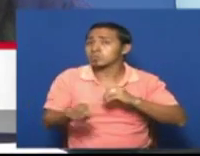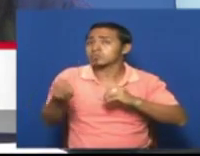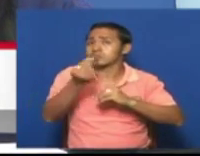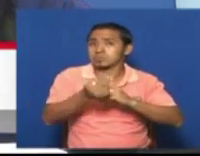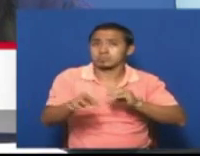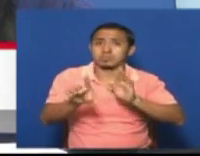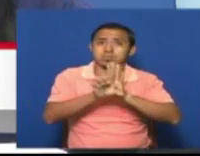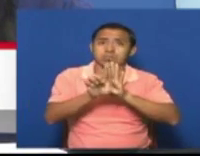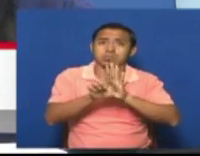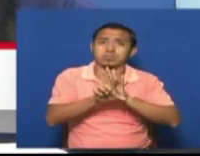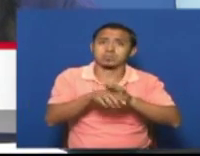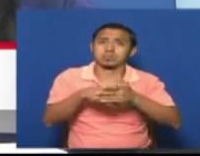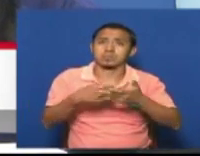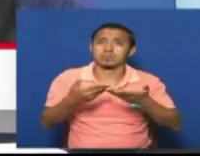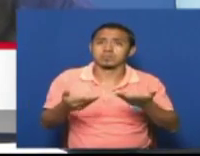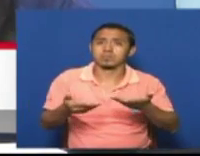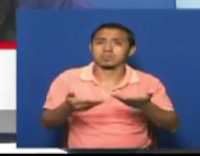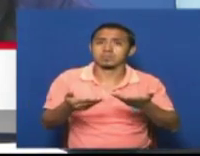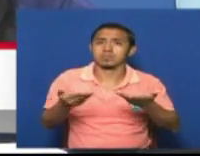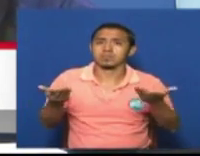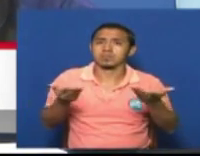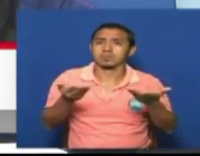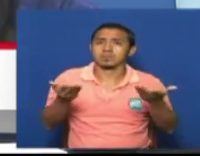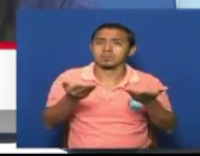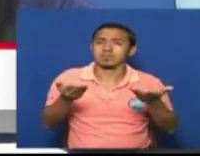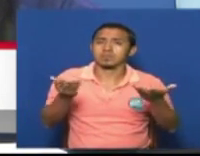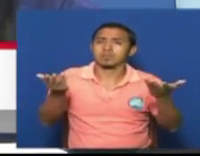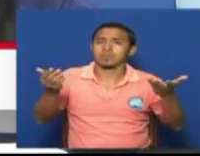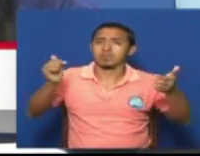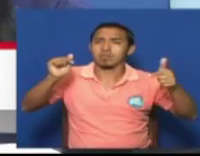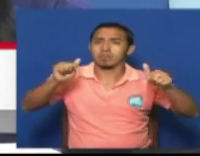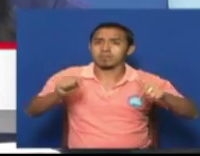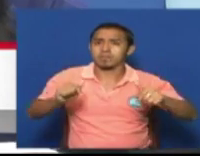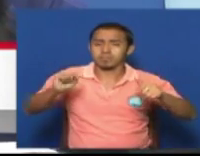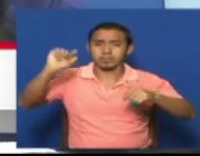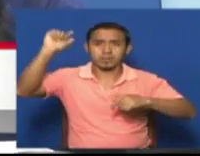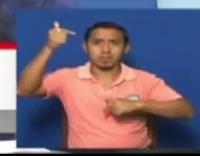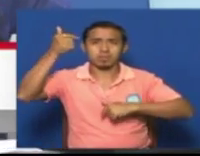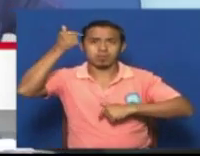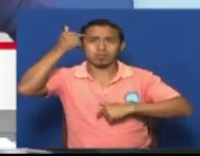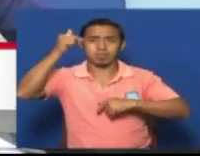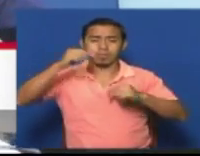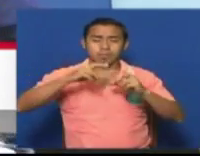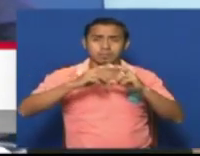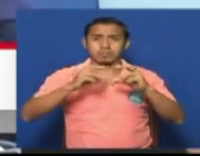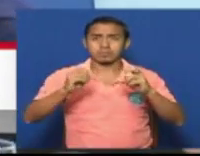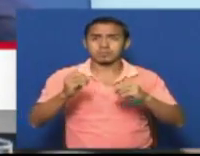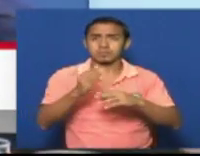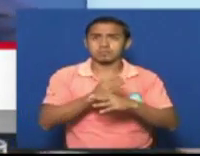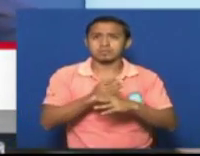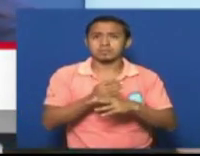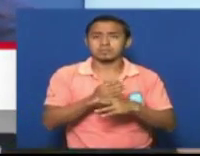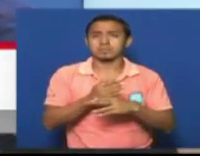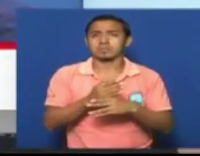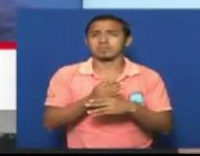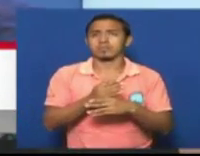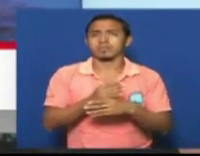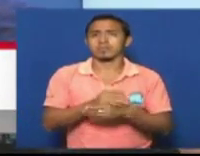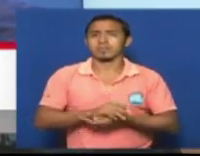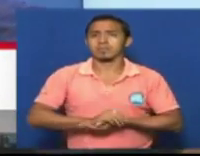en este libro cuál es el estado actual de nicaragua con respecto a los derechos de la niñez y la adolescencia